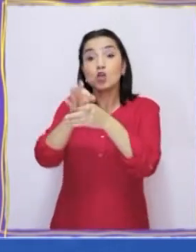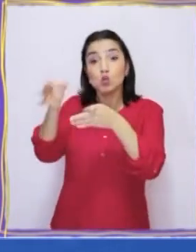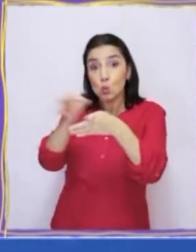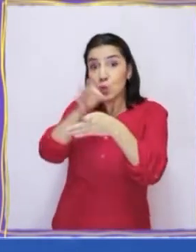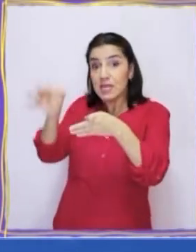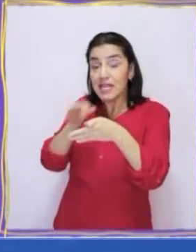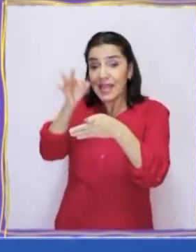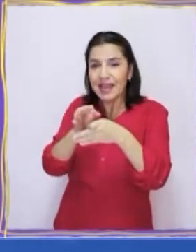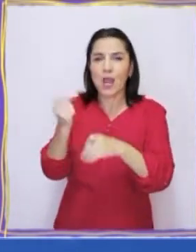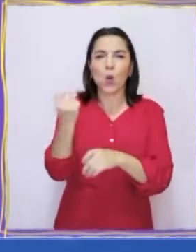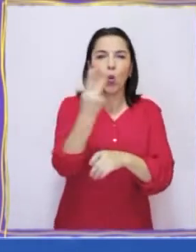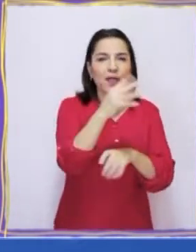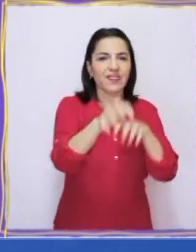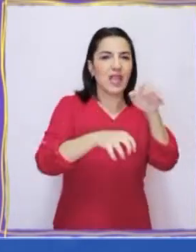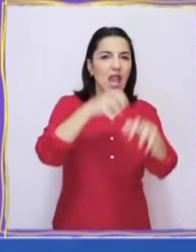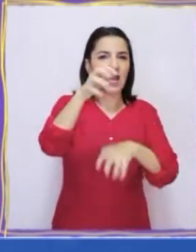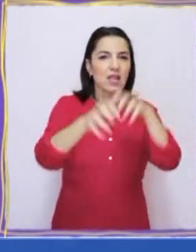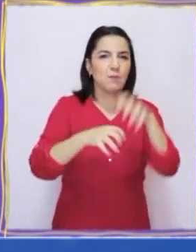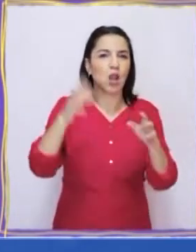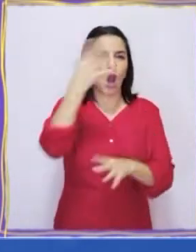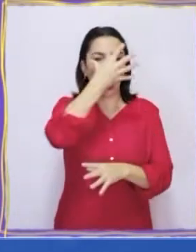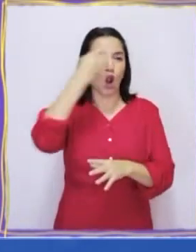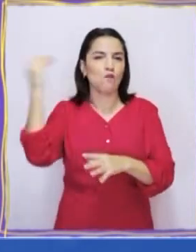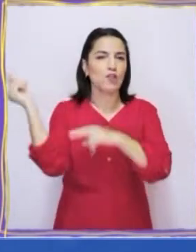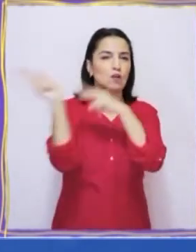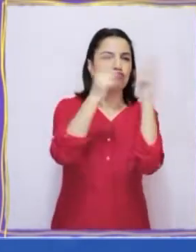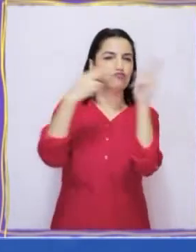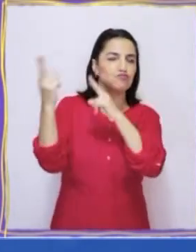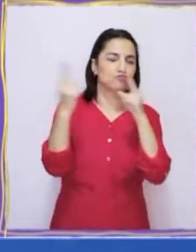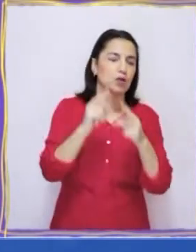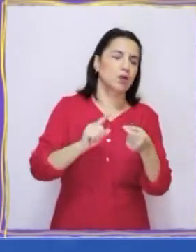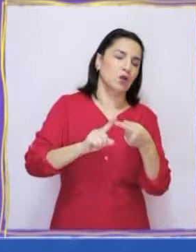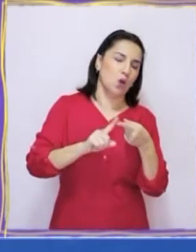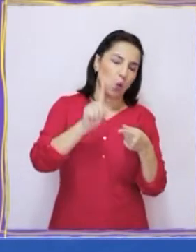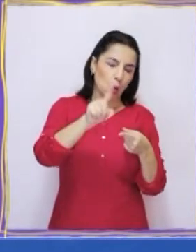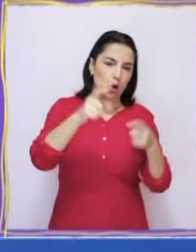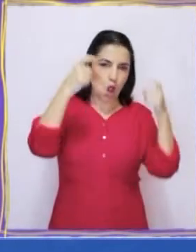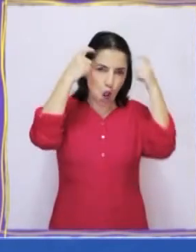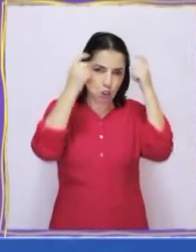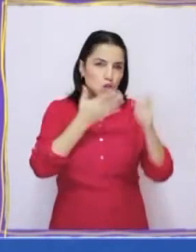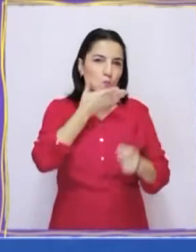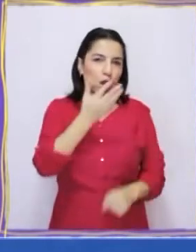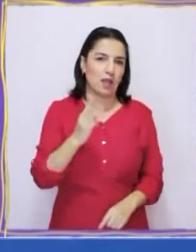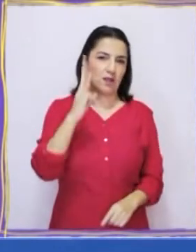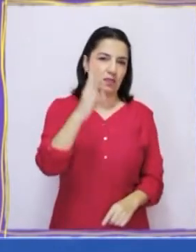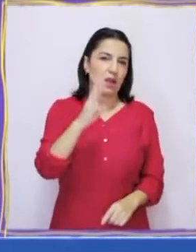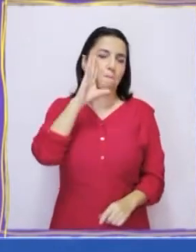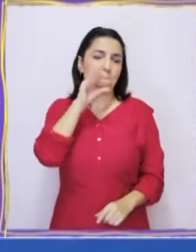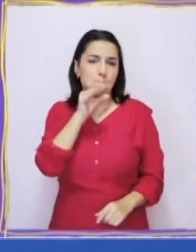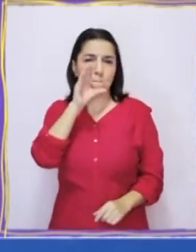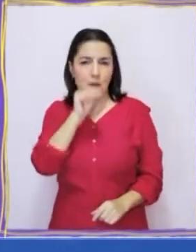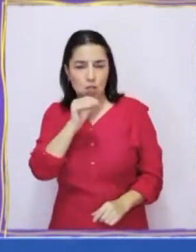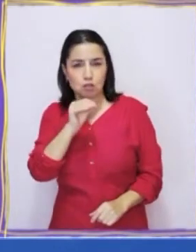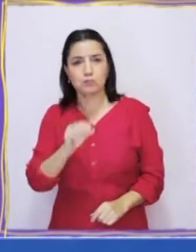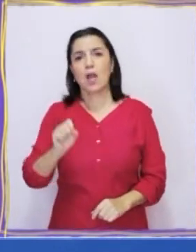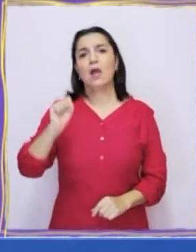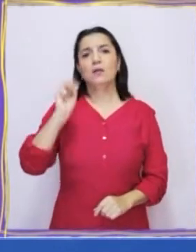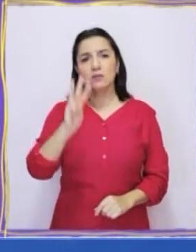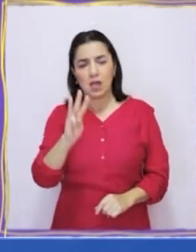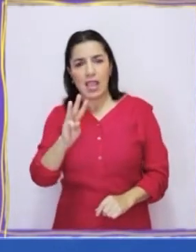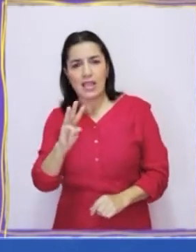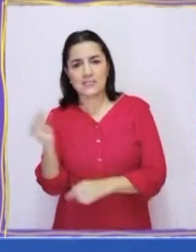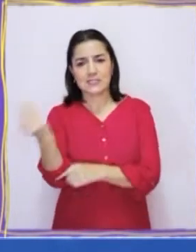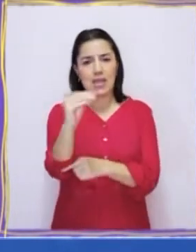olvidarse de la ruidosa tormenta. Ellas cuentan juntas un oso polar, dos patos, tres serpientes